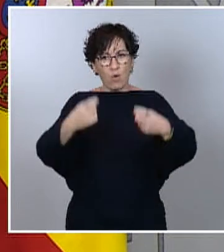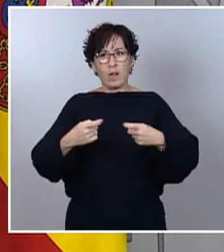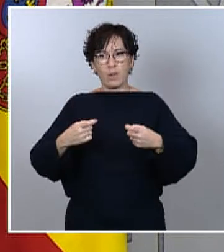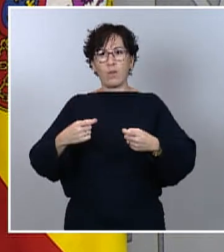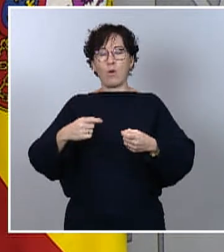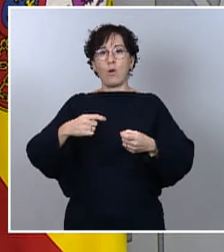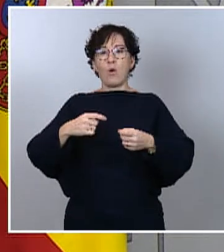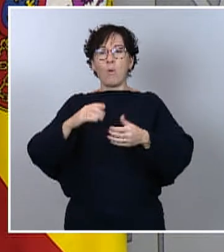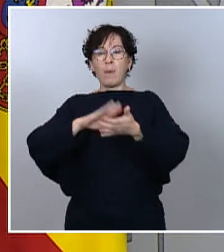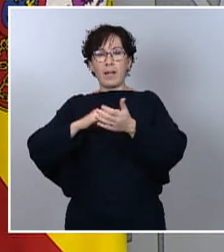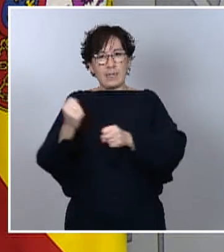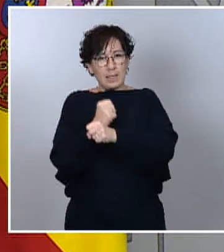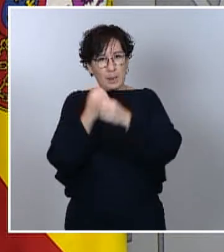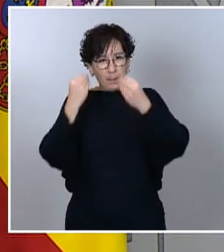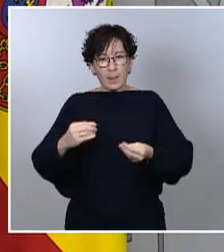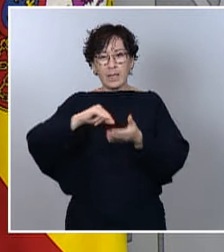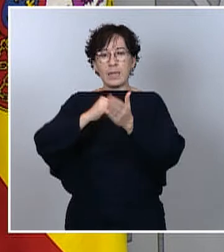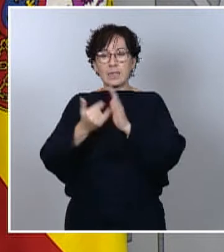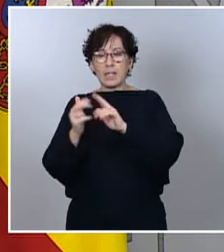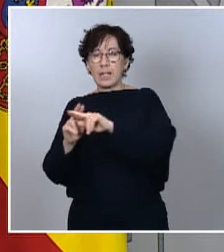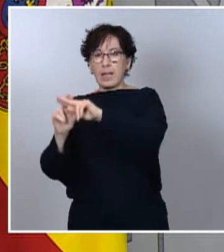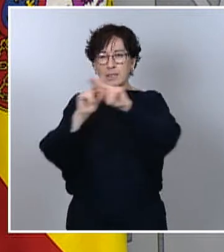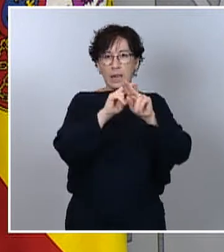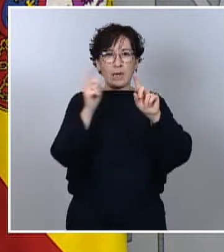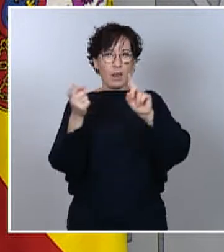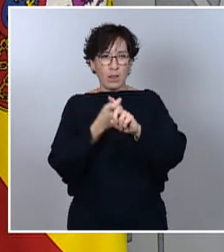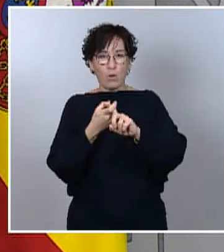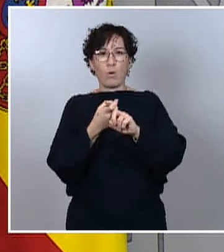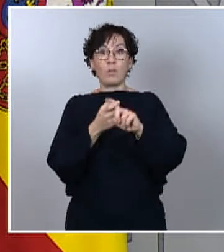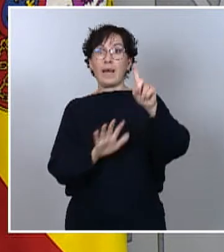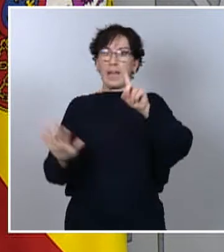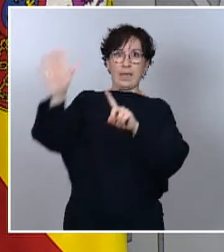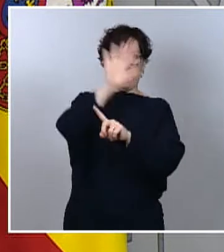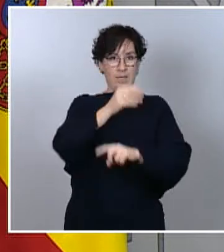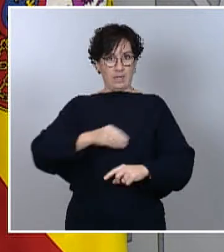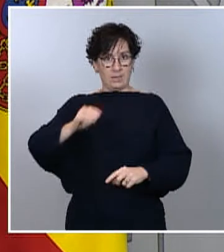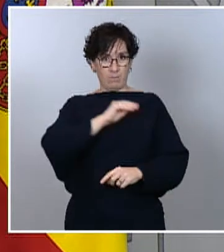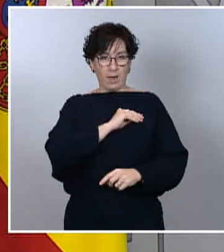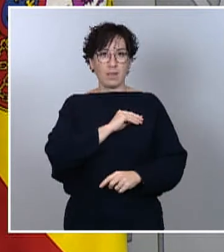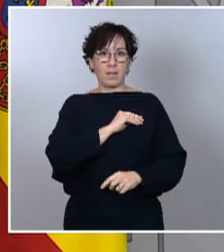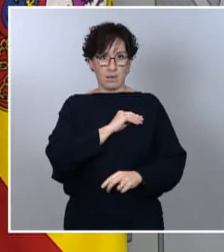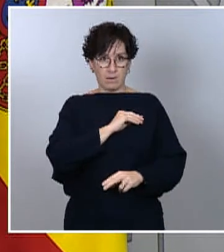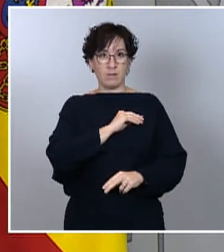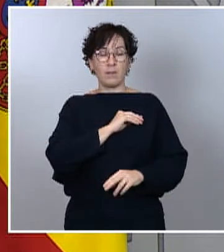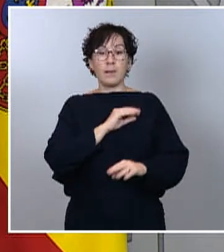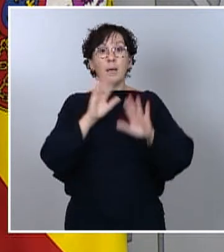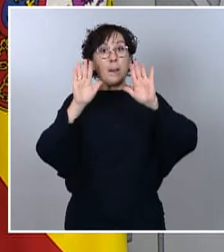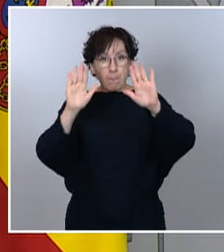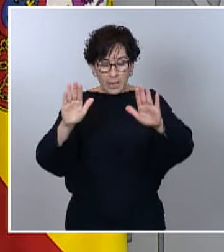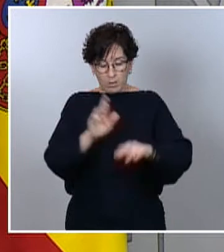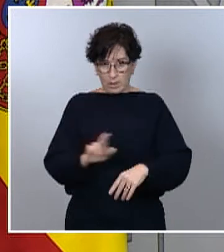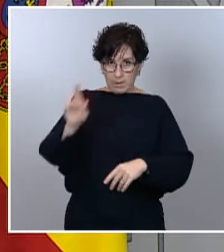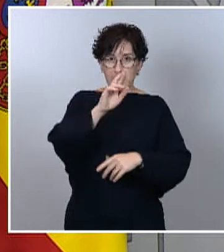las técnicas diagnósticas en todo el país. No obstante, insisto en que esta estimación de las tasas de